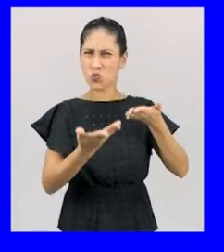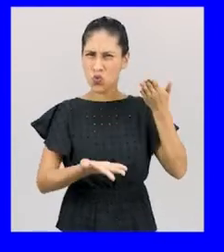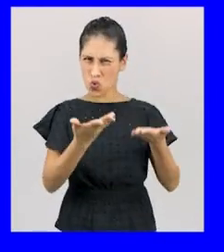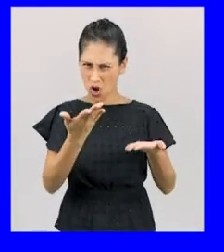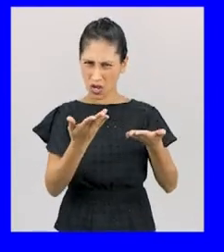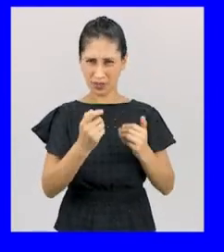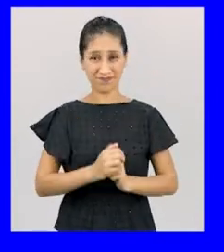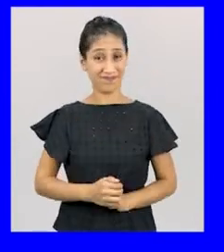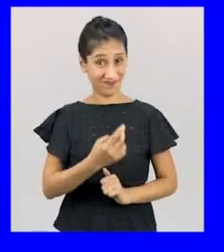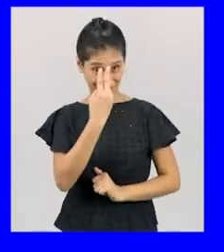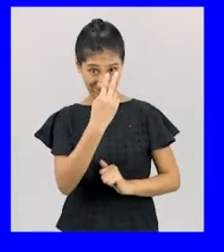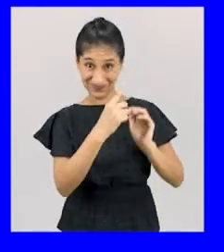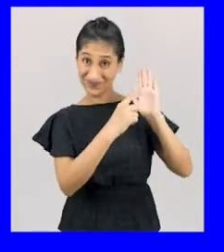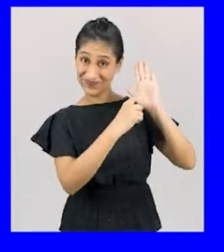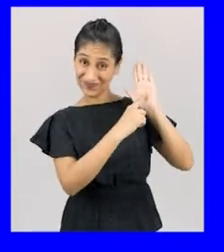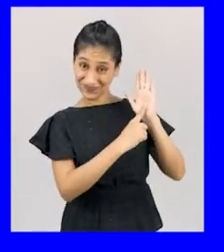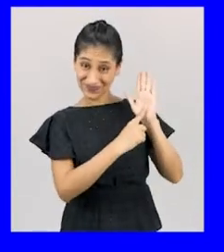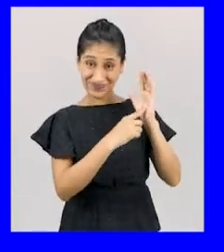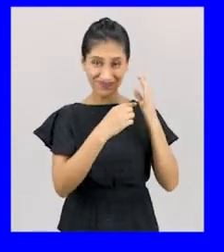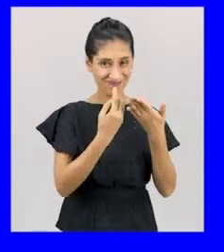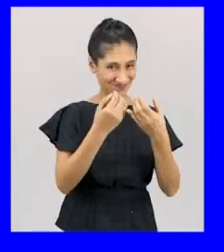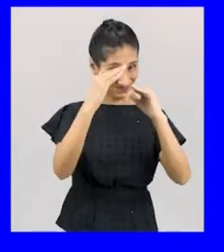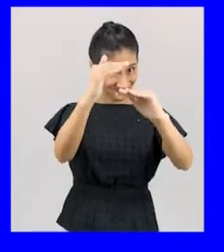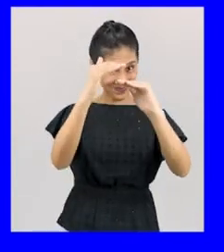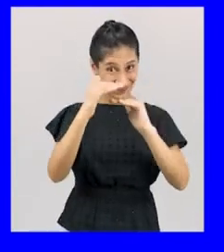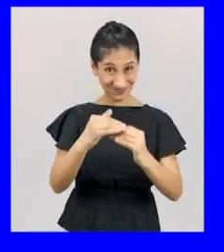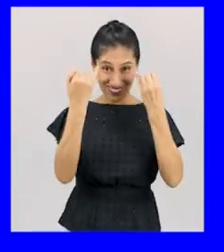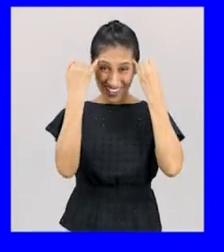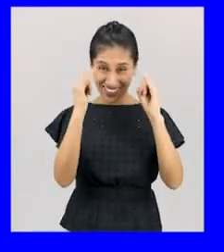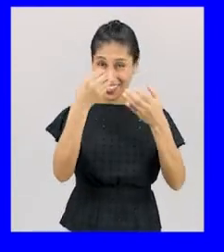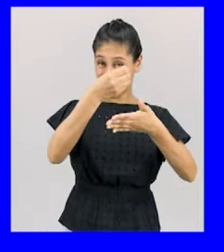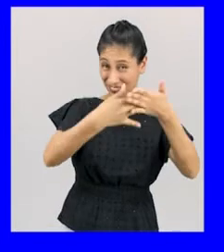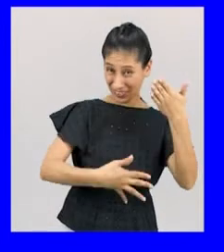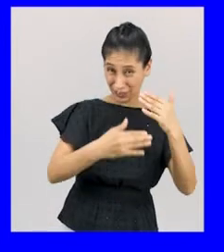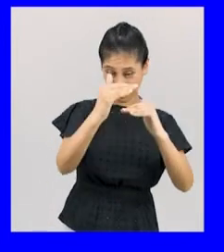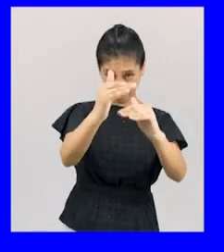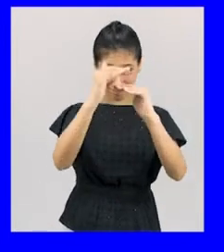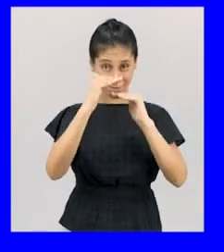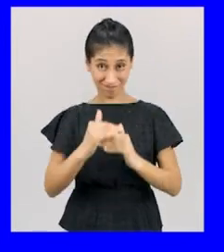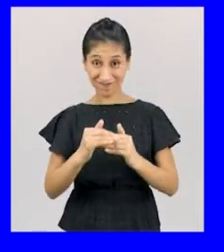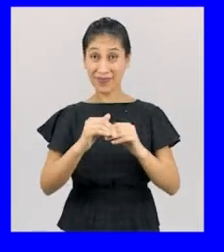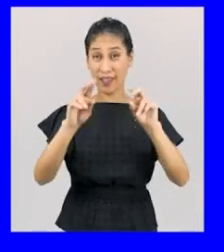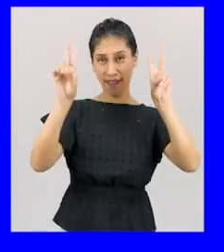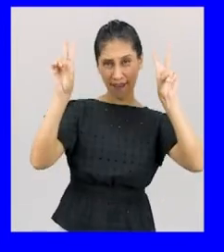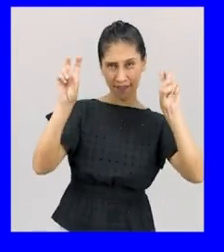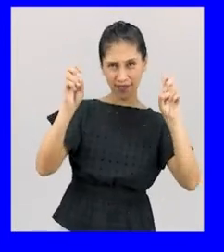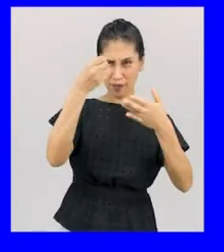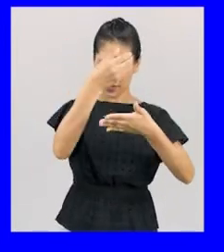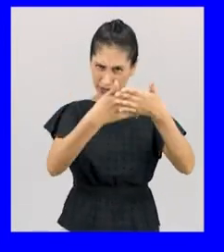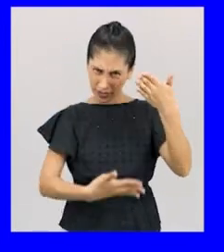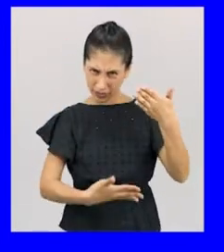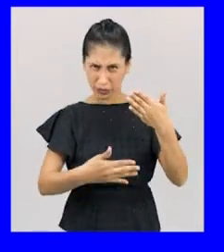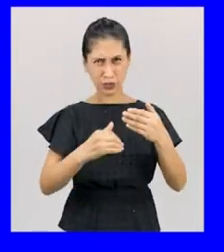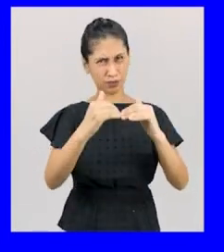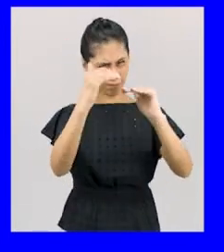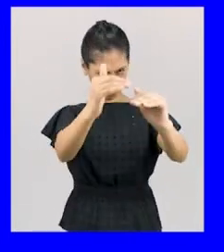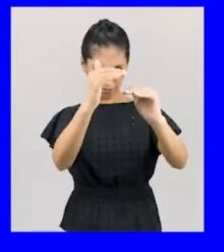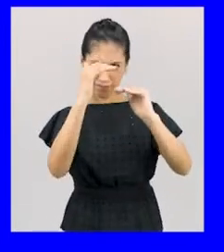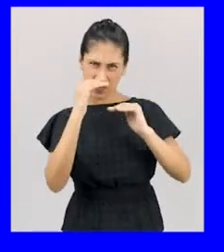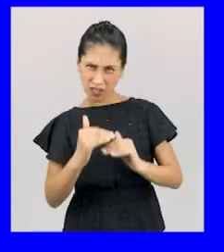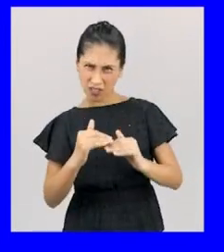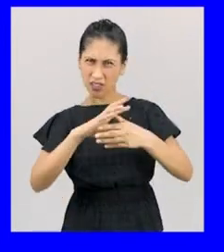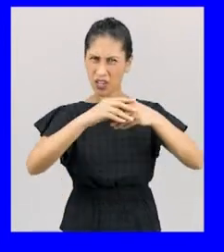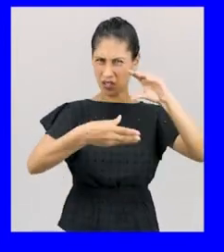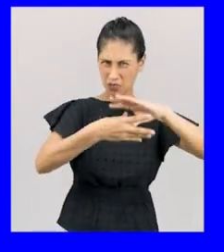el texto, la idea del texto, el tema del texto, ¿de qué trata la historia